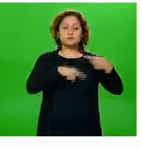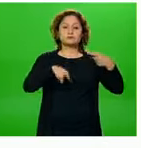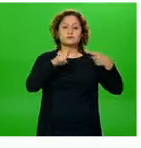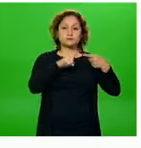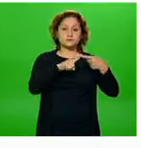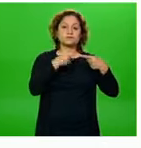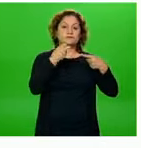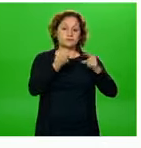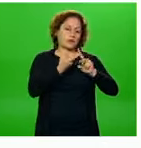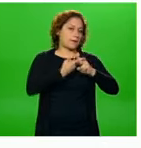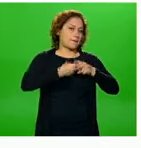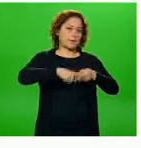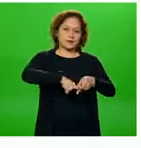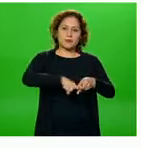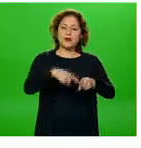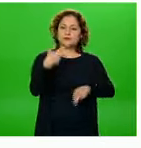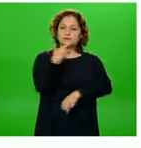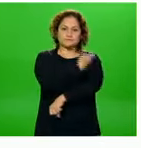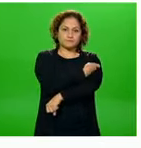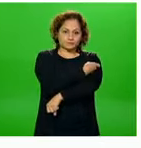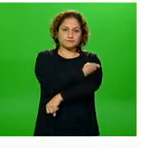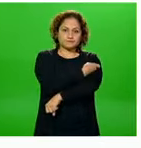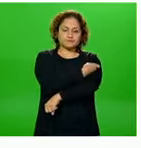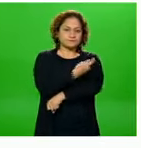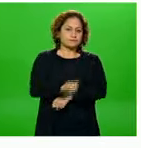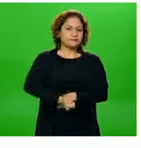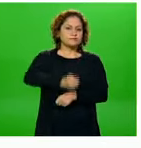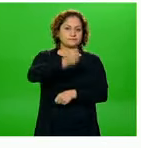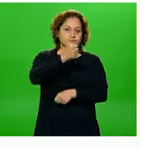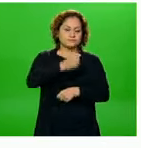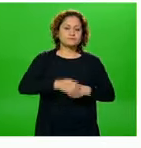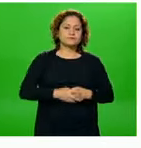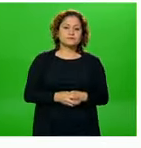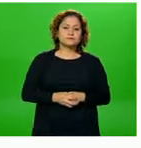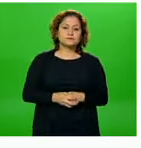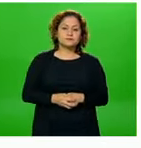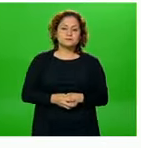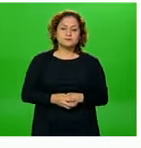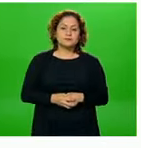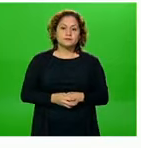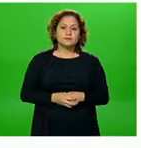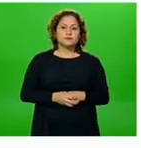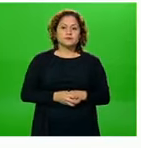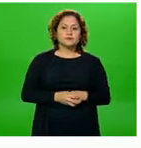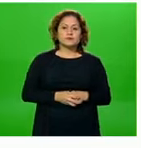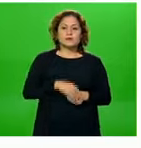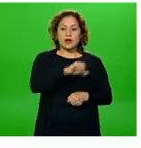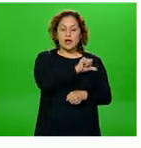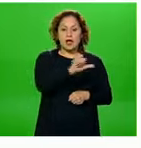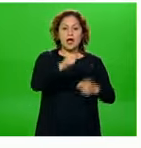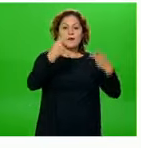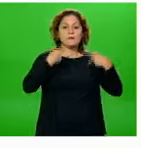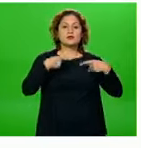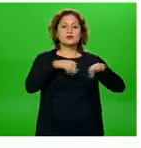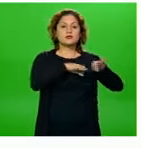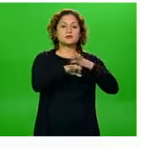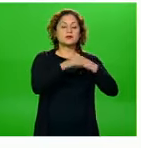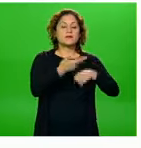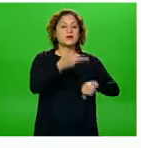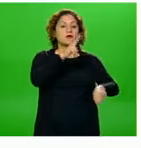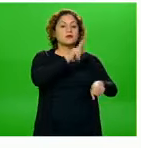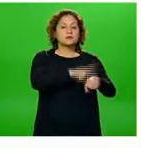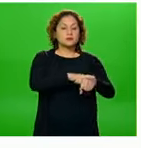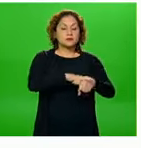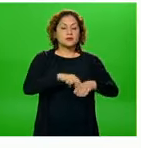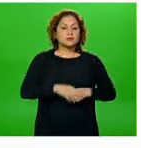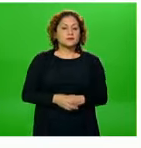primero en iniciar con la Estrategia Nacional de Vacunación, nos referimos a los trabajadores de la salud. Día con día